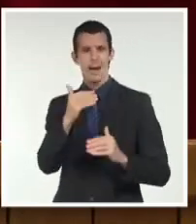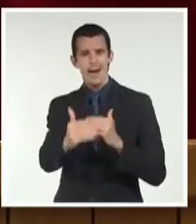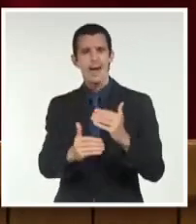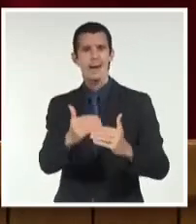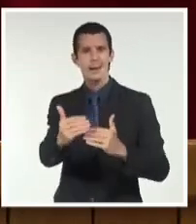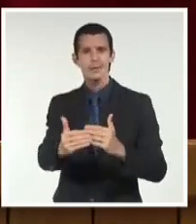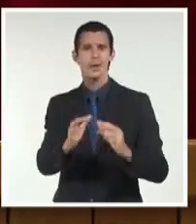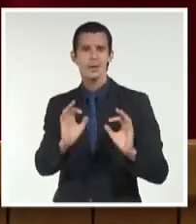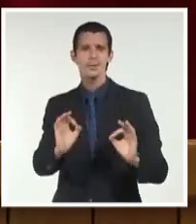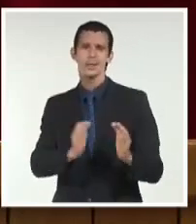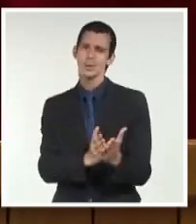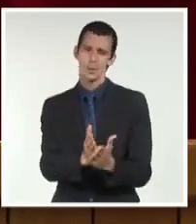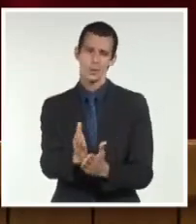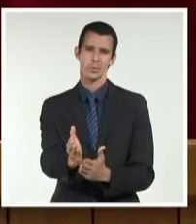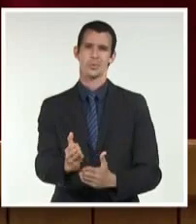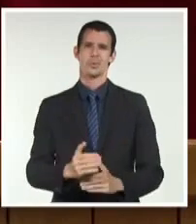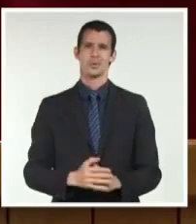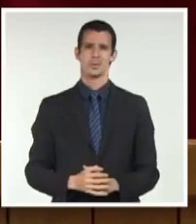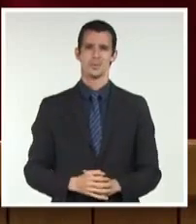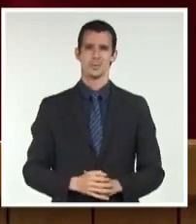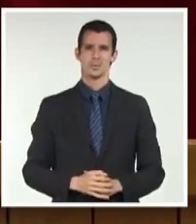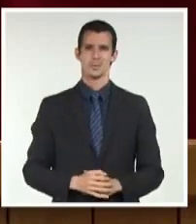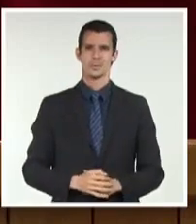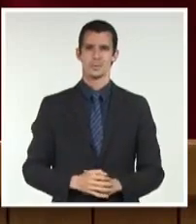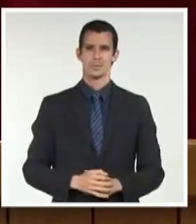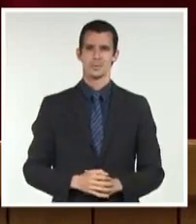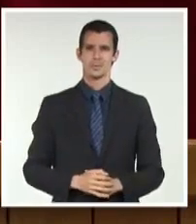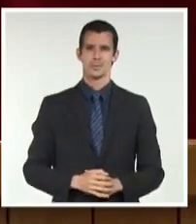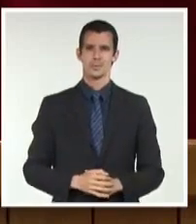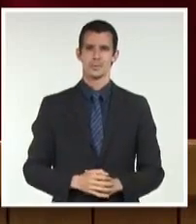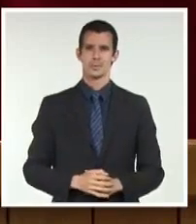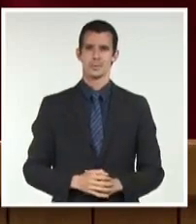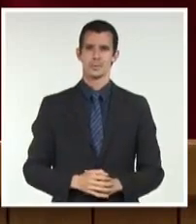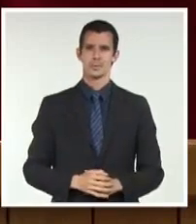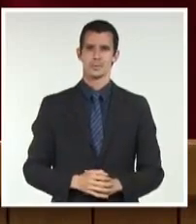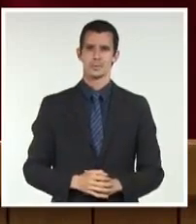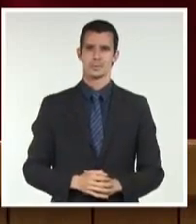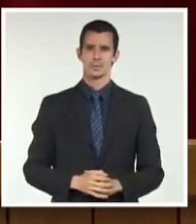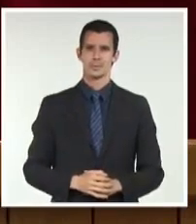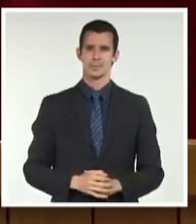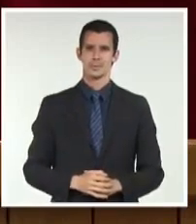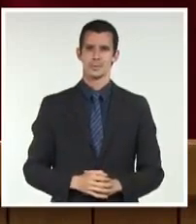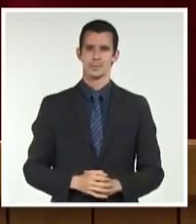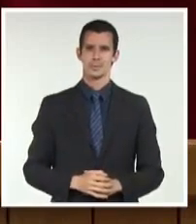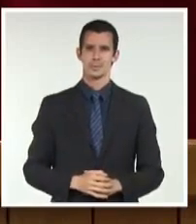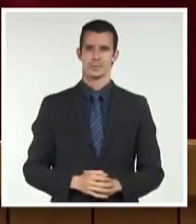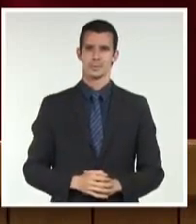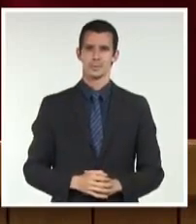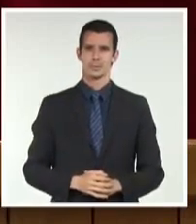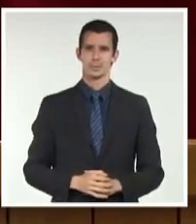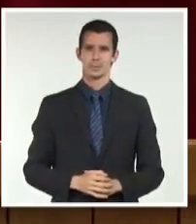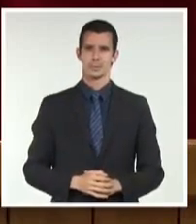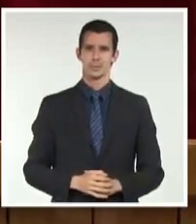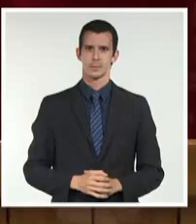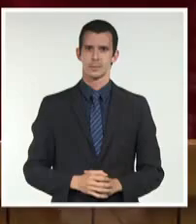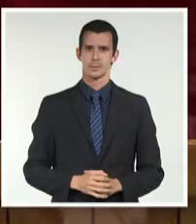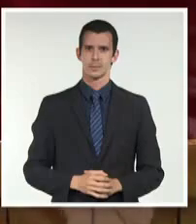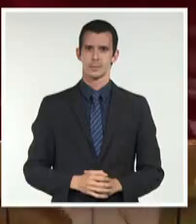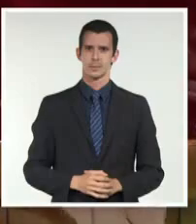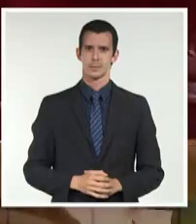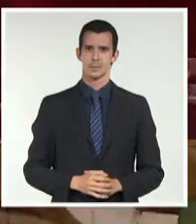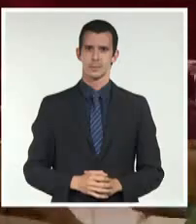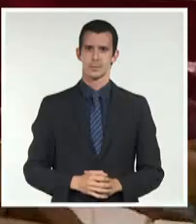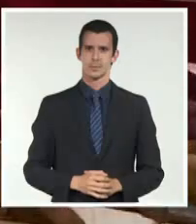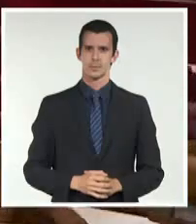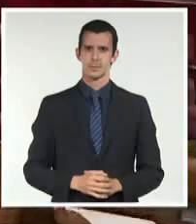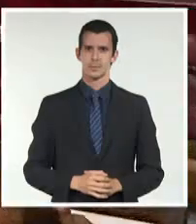solidaridad con su país de origen. De forma engañosa, tratan de identificar a ese conjunto